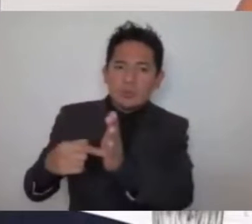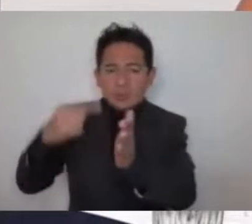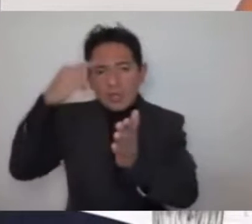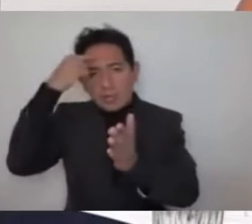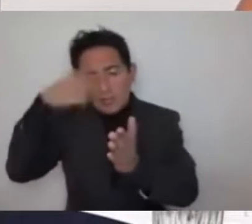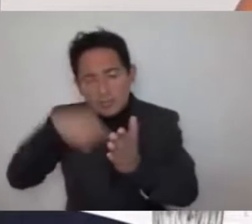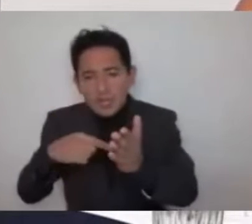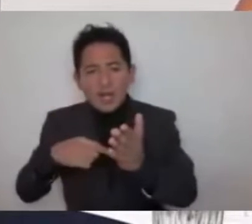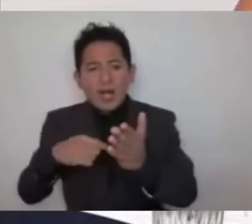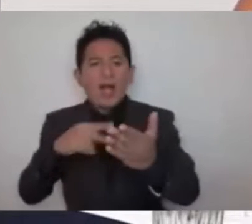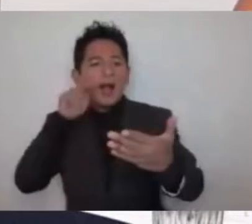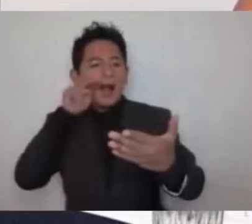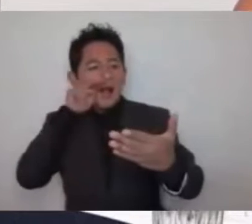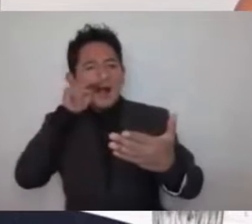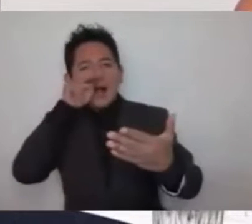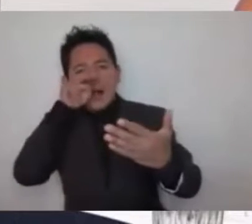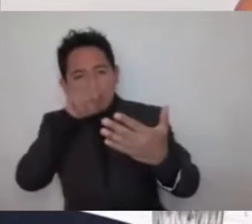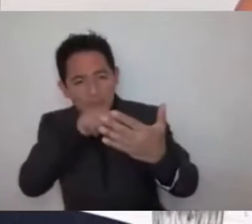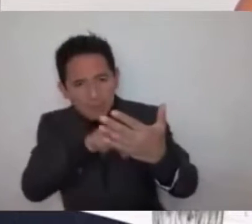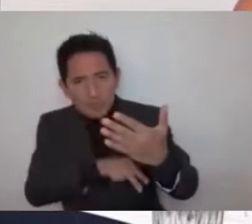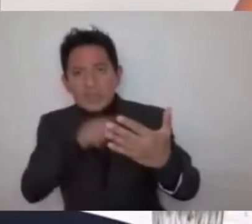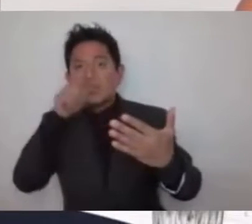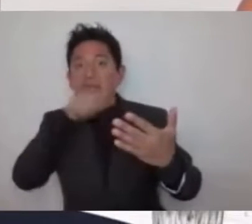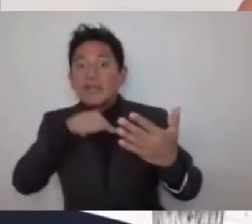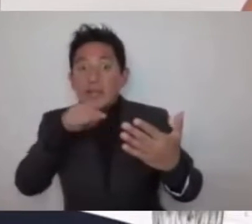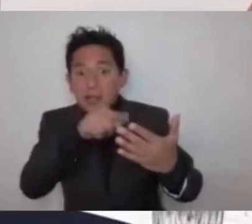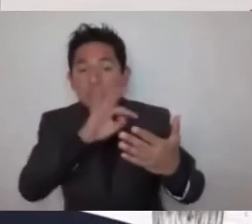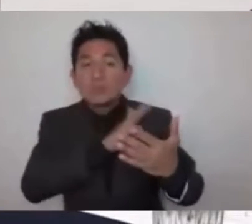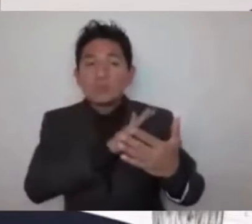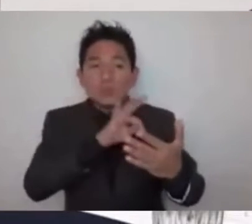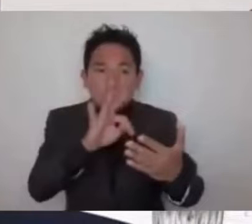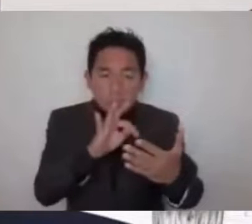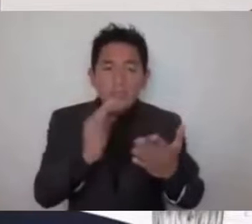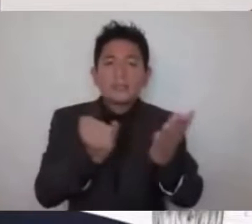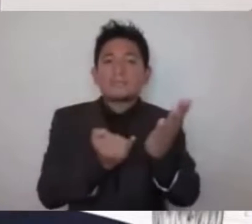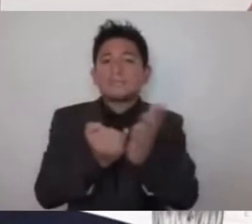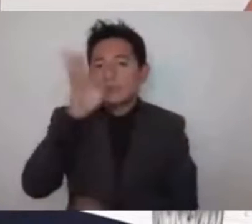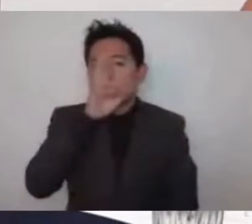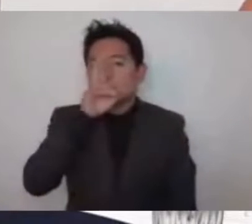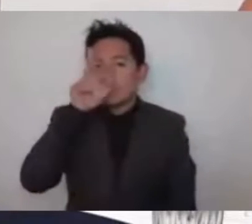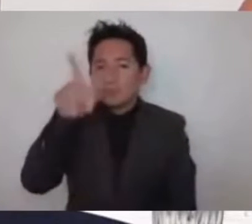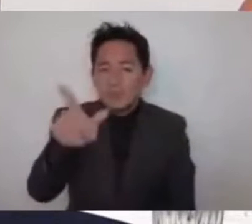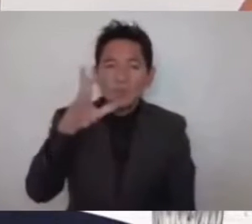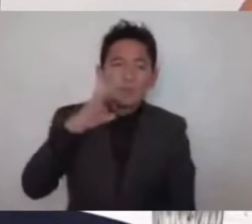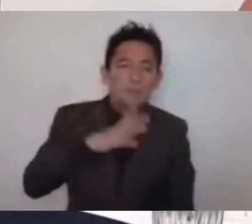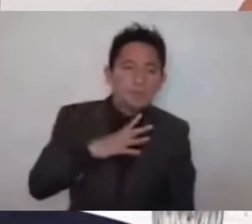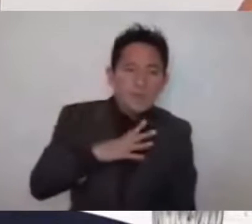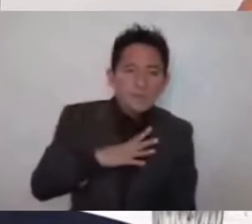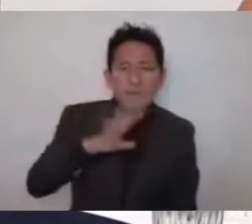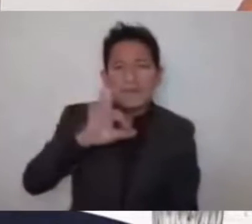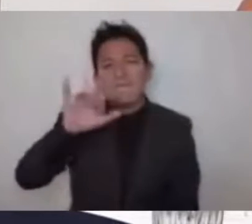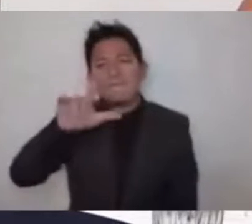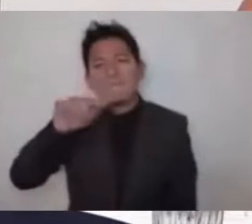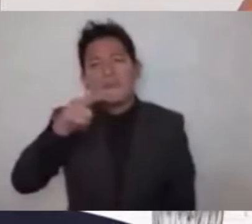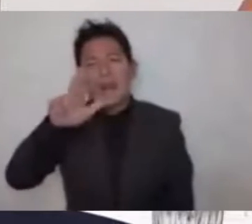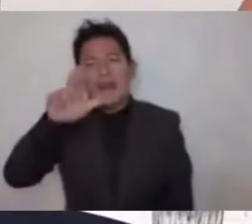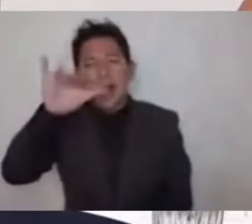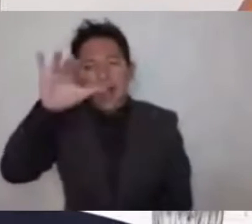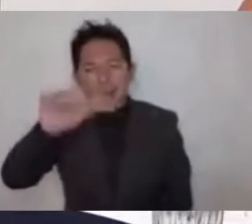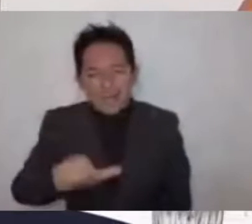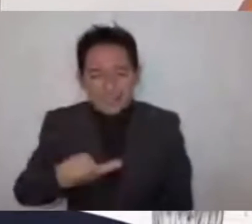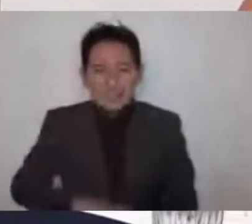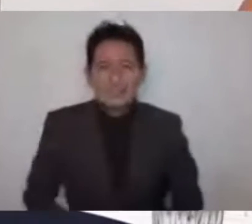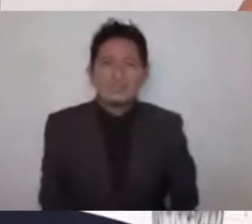si algún acto llevado a cabo durante el proceso de detención podría ser ilícito y podría generar En